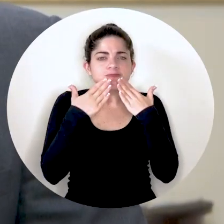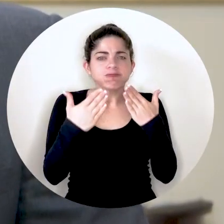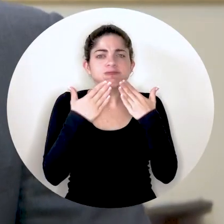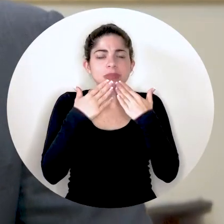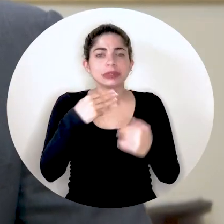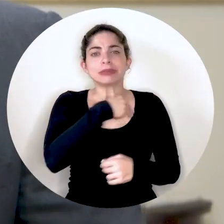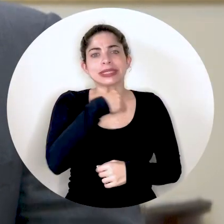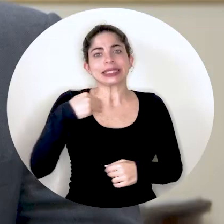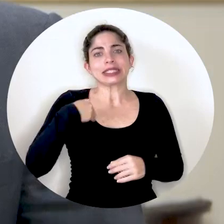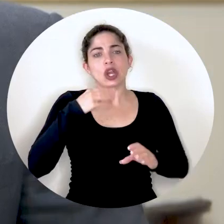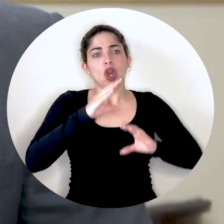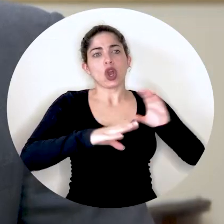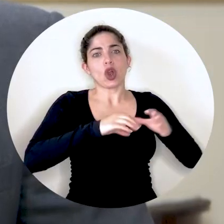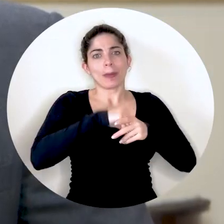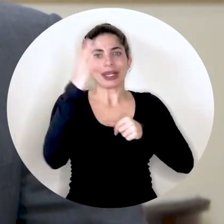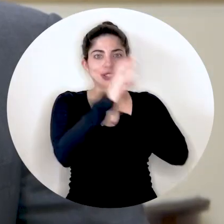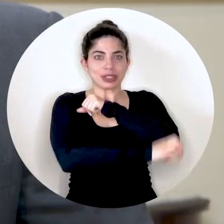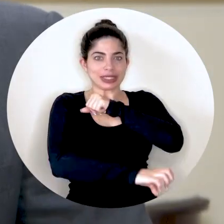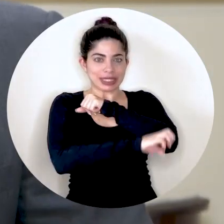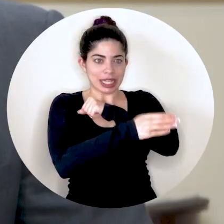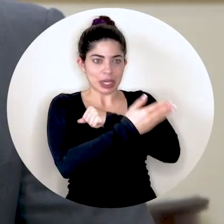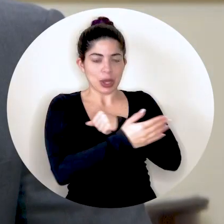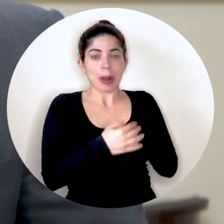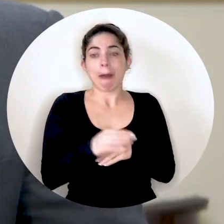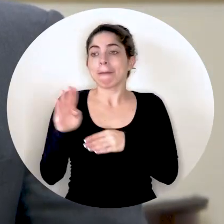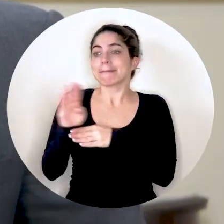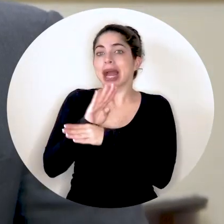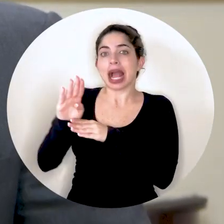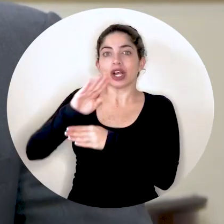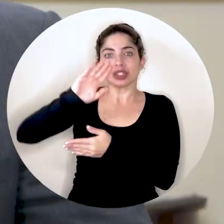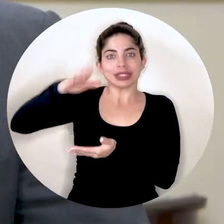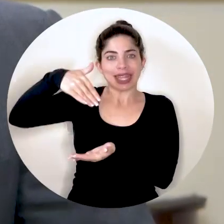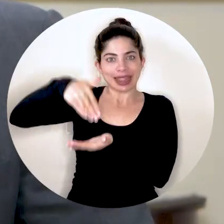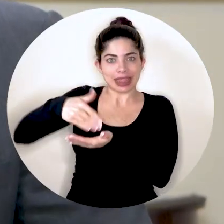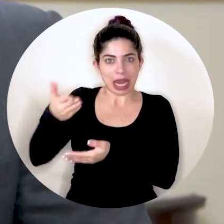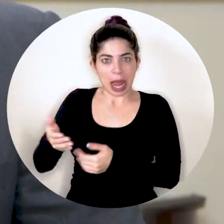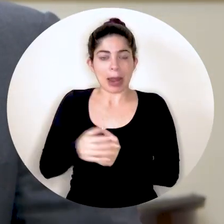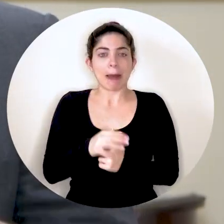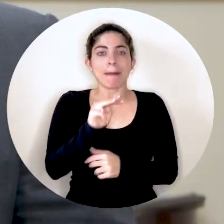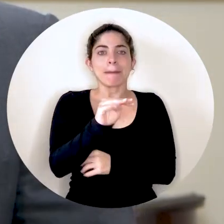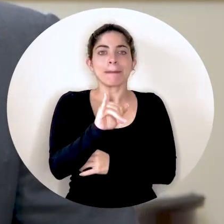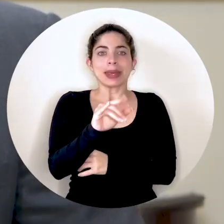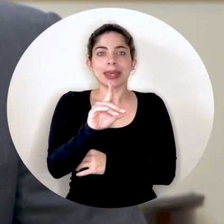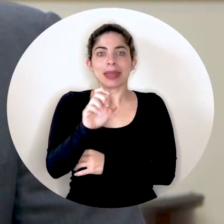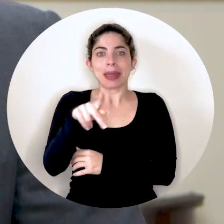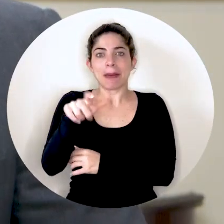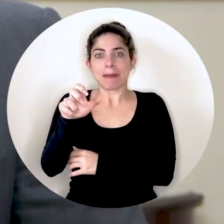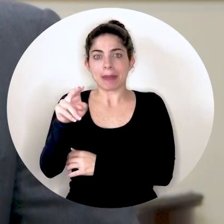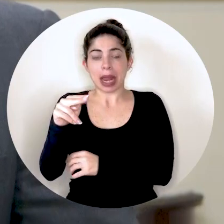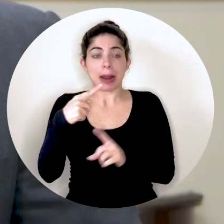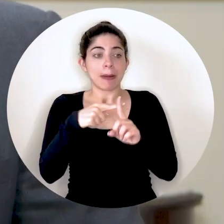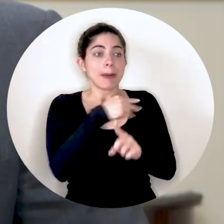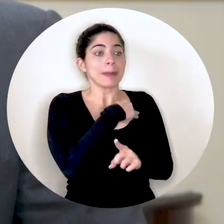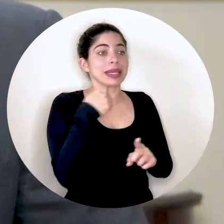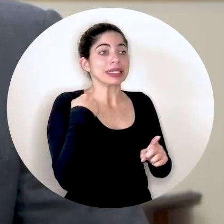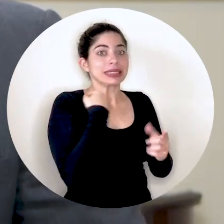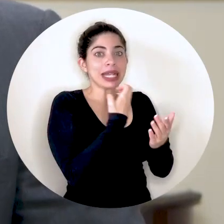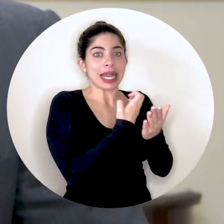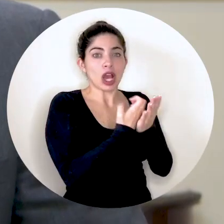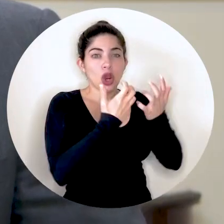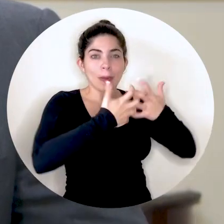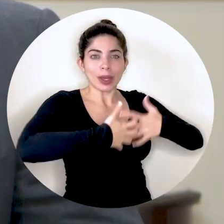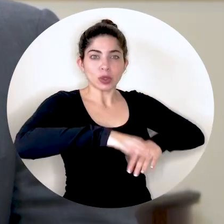agradecer al Ministerio de Comercio Exterior, al Banco Central, a Mideplan, al Ministerio